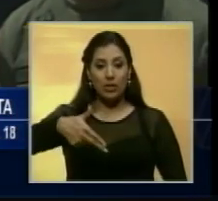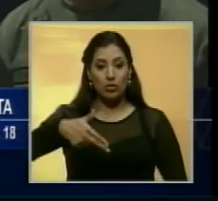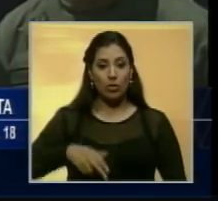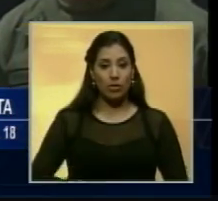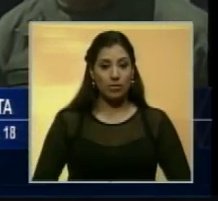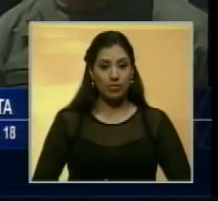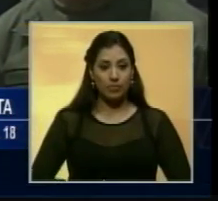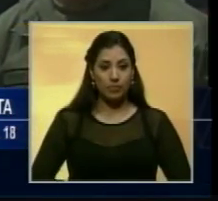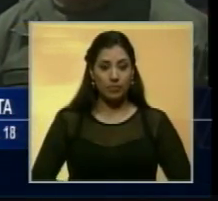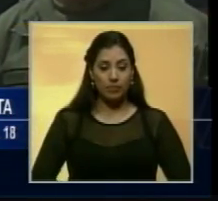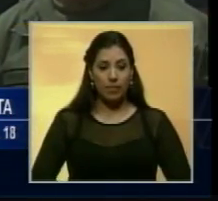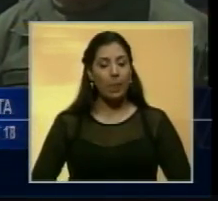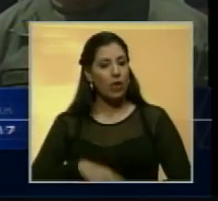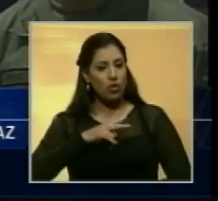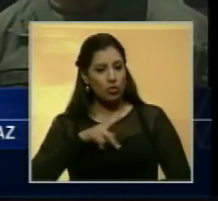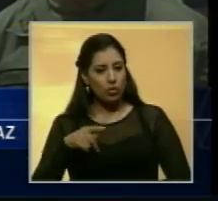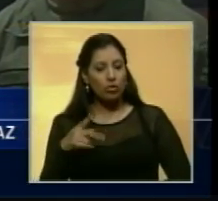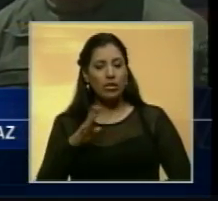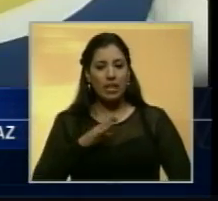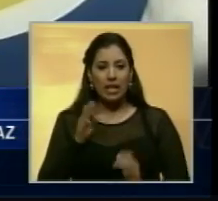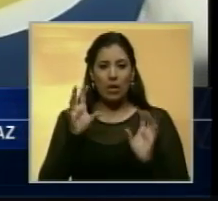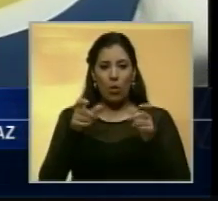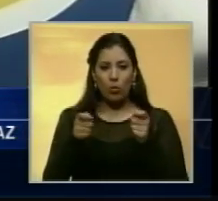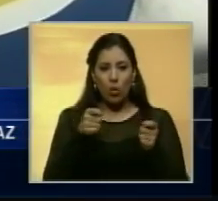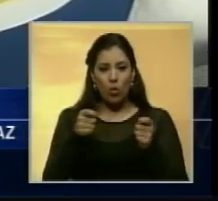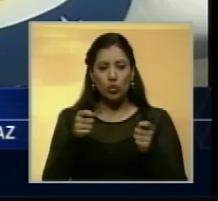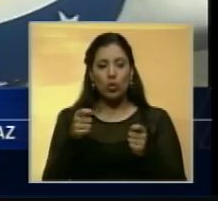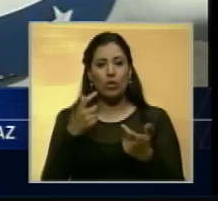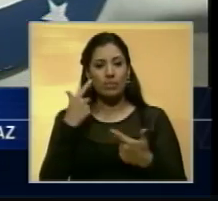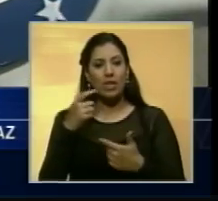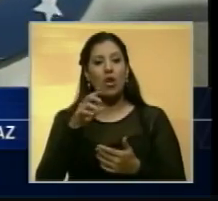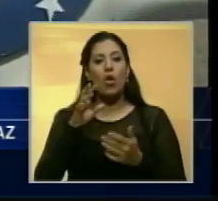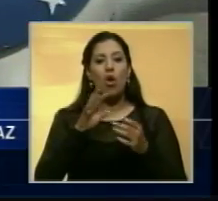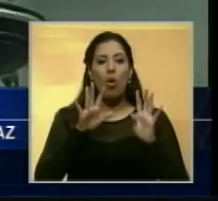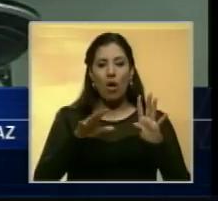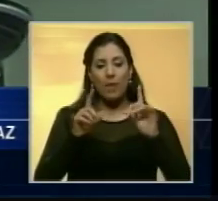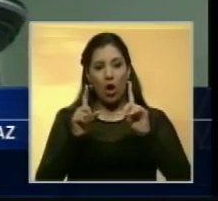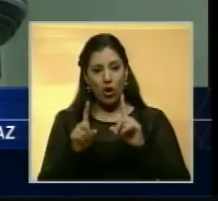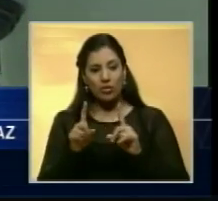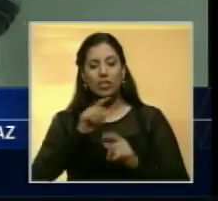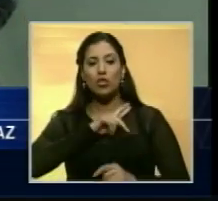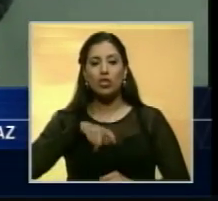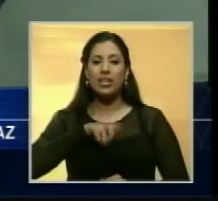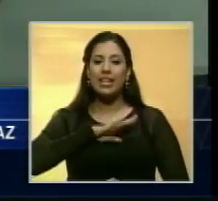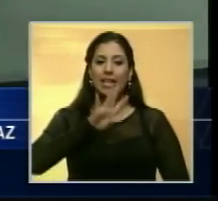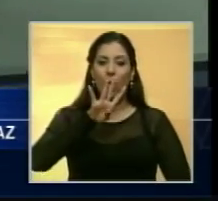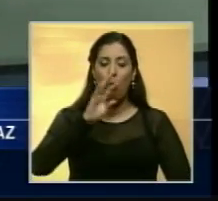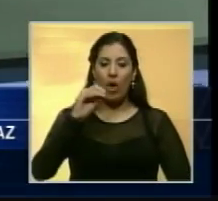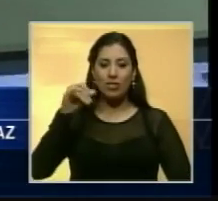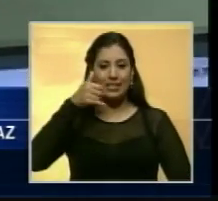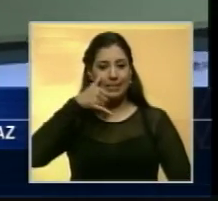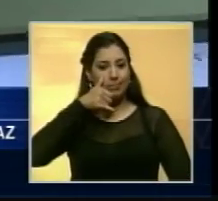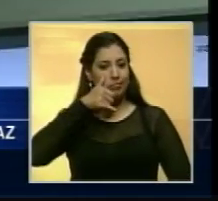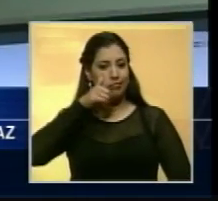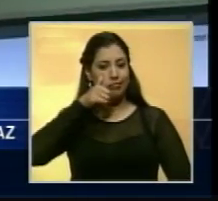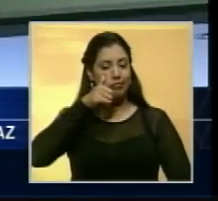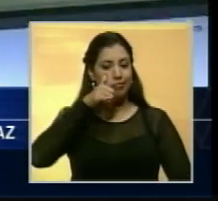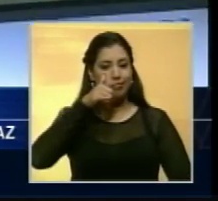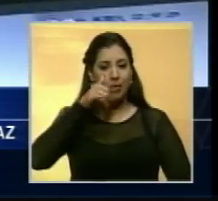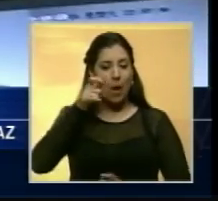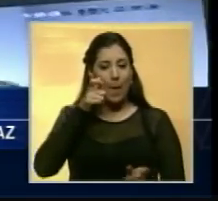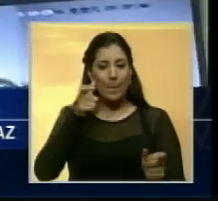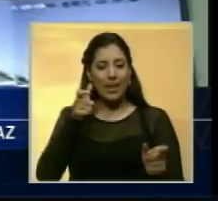fuego. Vamos a tener un puesto comando principal en el BEN 911 y vamos a tener 400 cámaras de